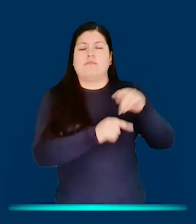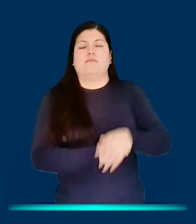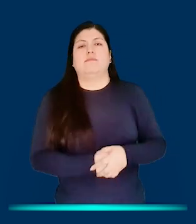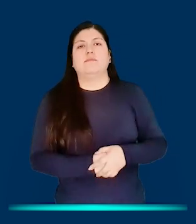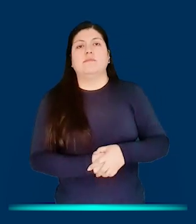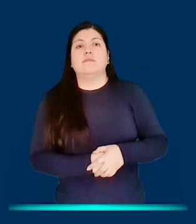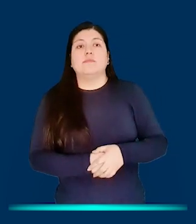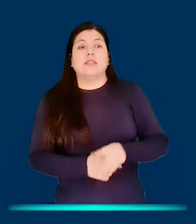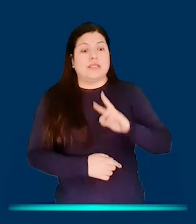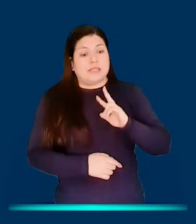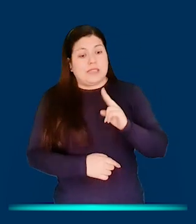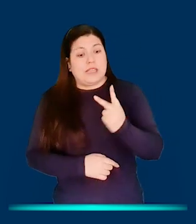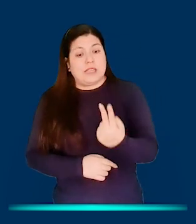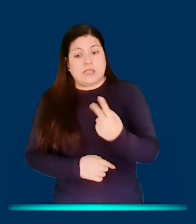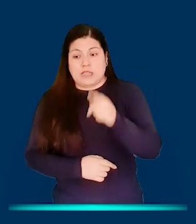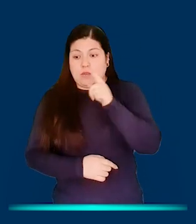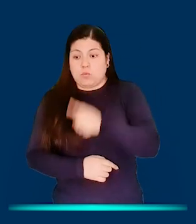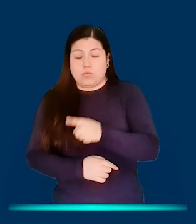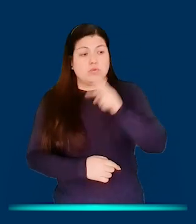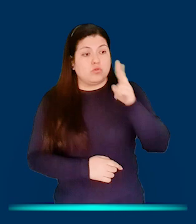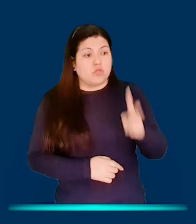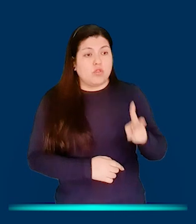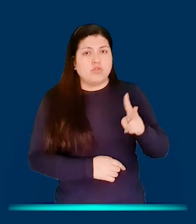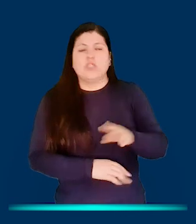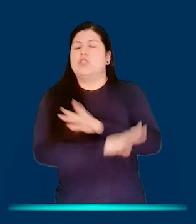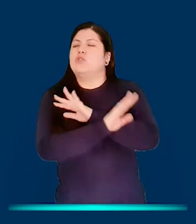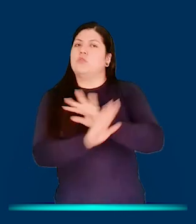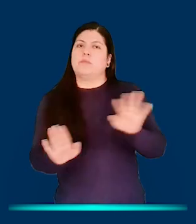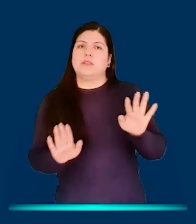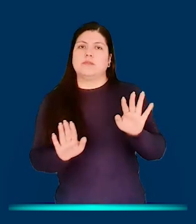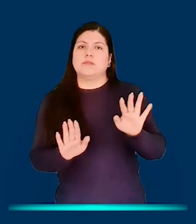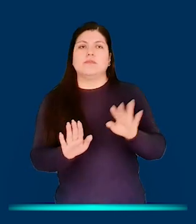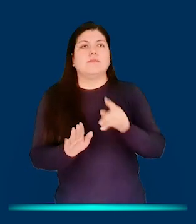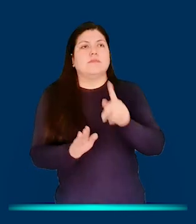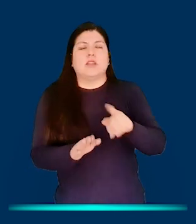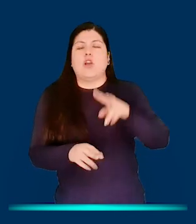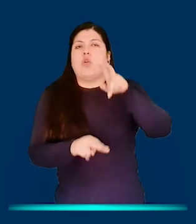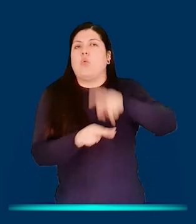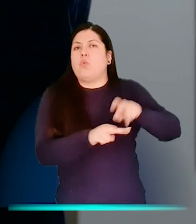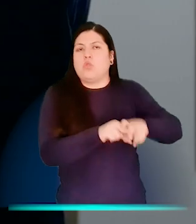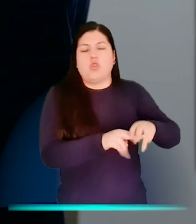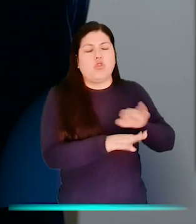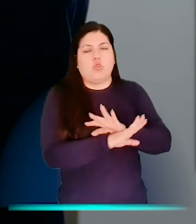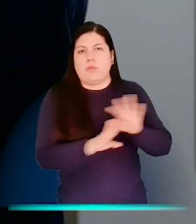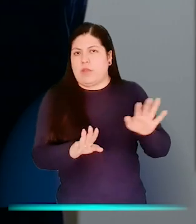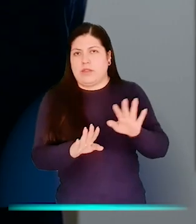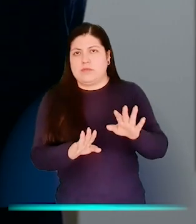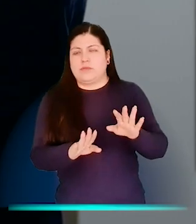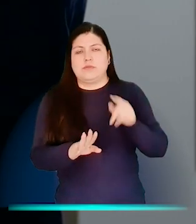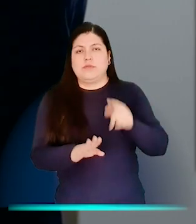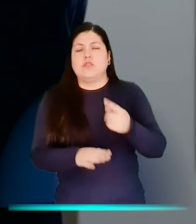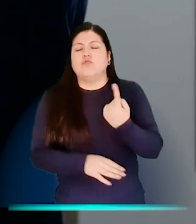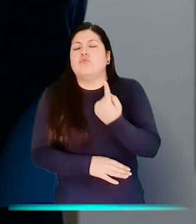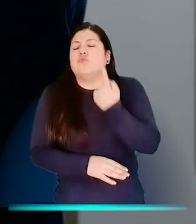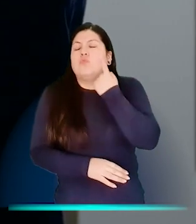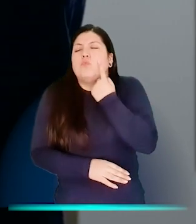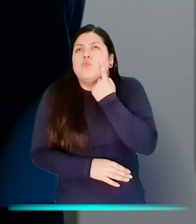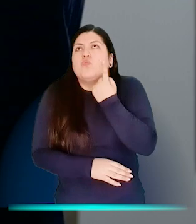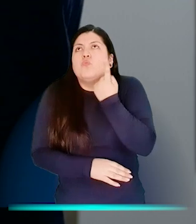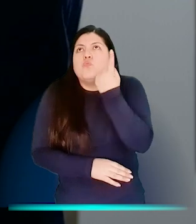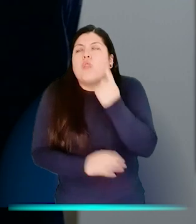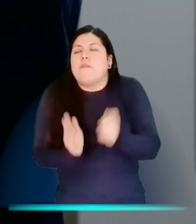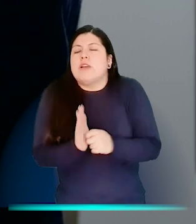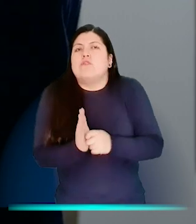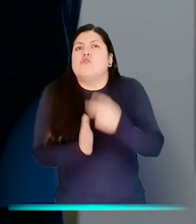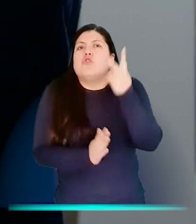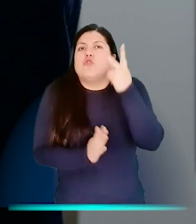vamos a elegir una segunda vez en las elecciones del segundo domingo de marzo en 2026. Eso las hace transitorias porque luego de